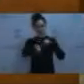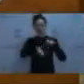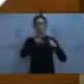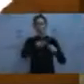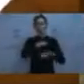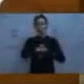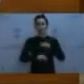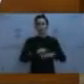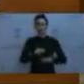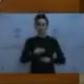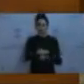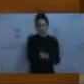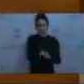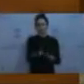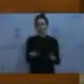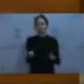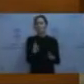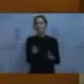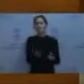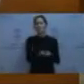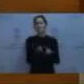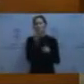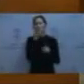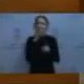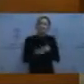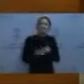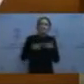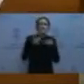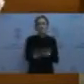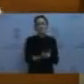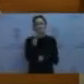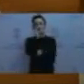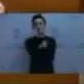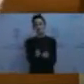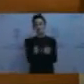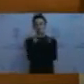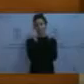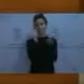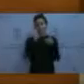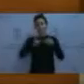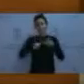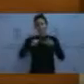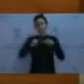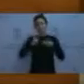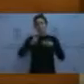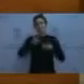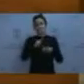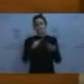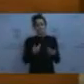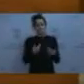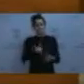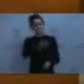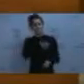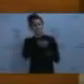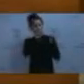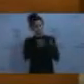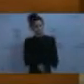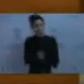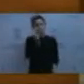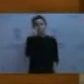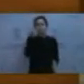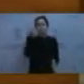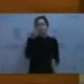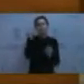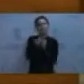acometer y no hacerlo si hay una prórroga presupuestaria. Y todas esas razones, señor Fernández, debe usted